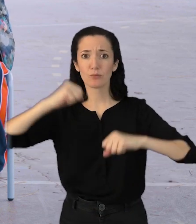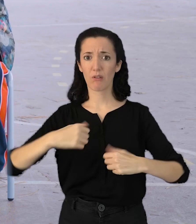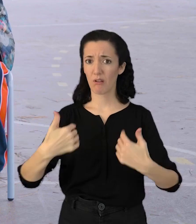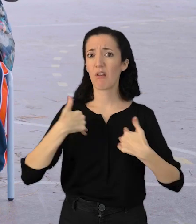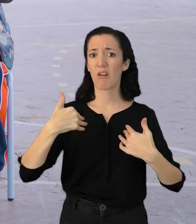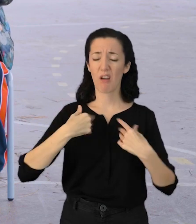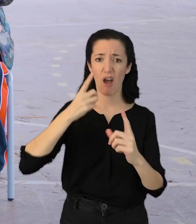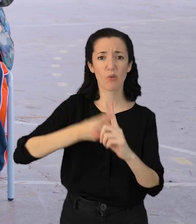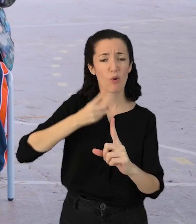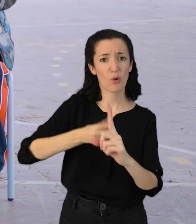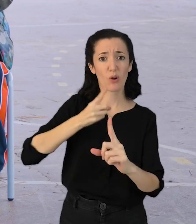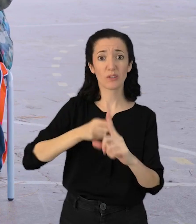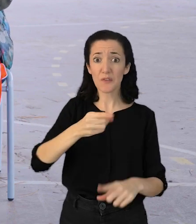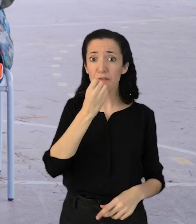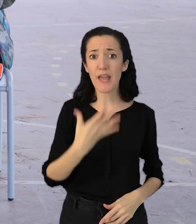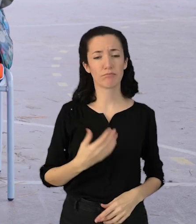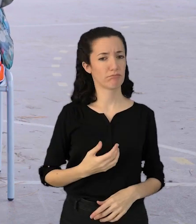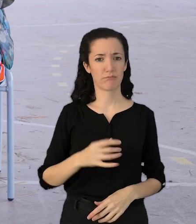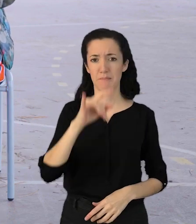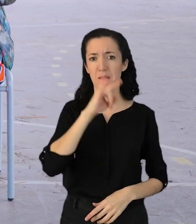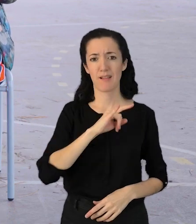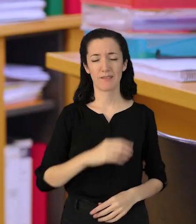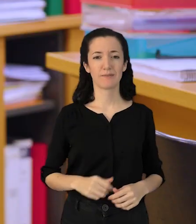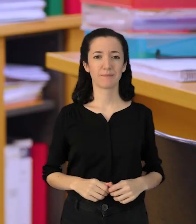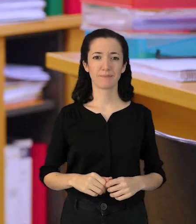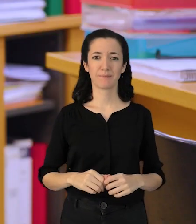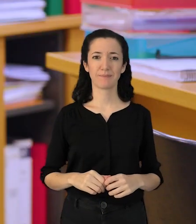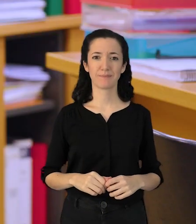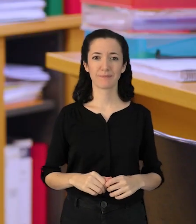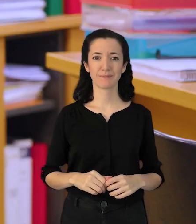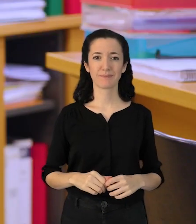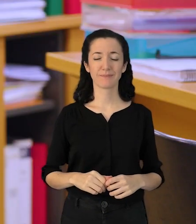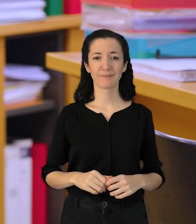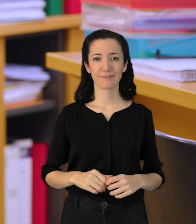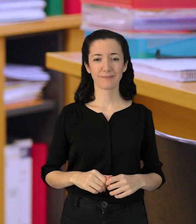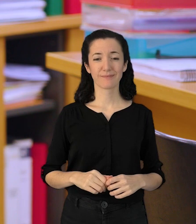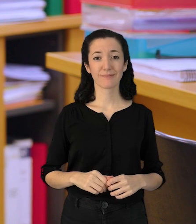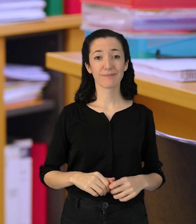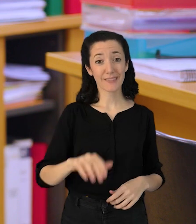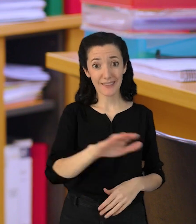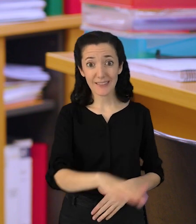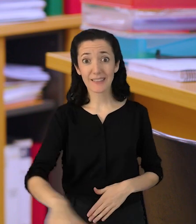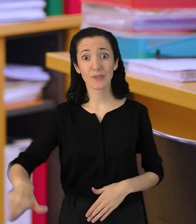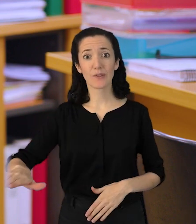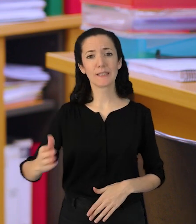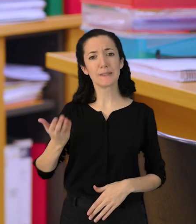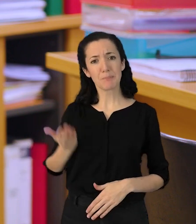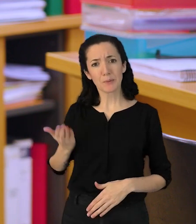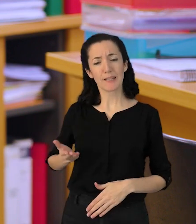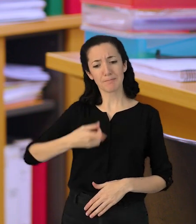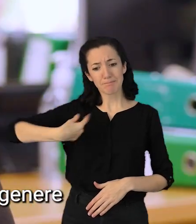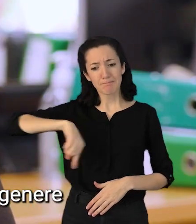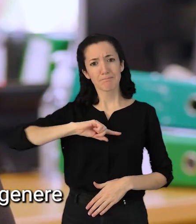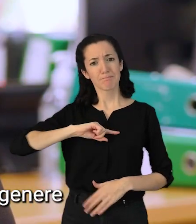eso no está bien, está mal. Es importante transmitirle a los niños los derechos que